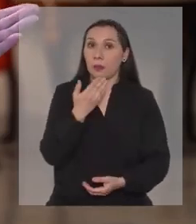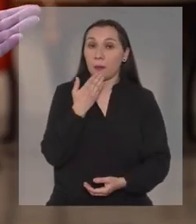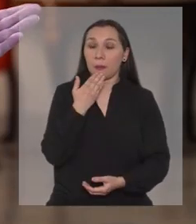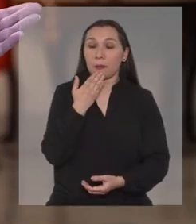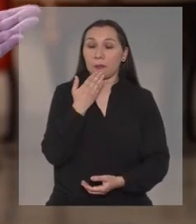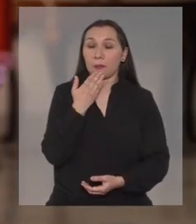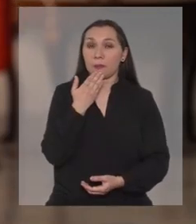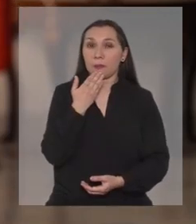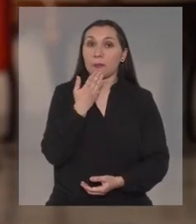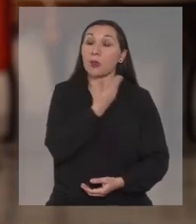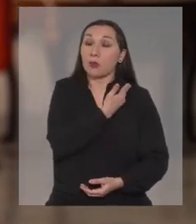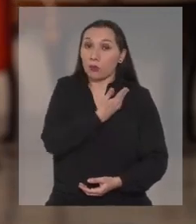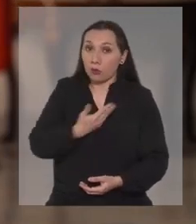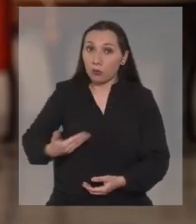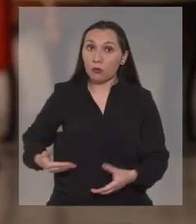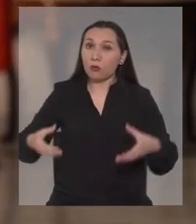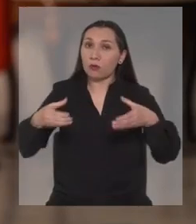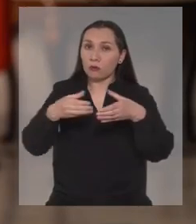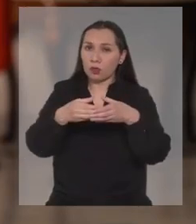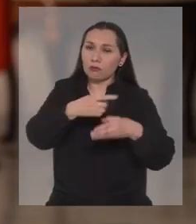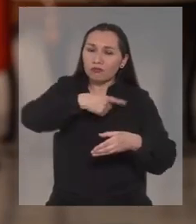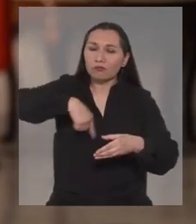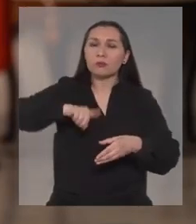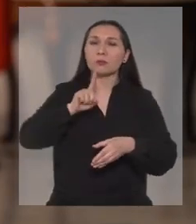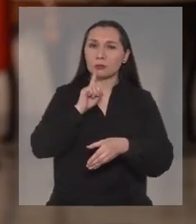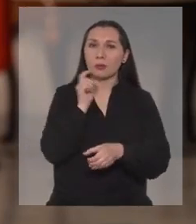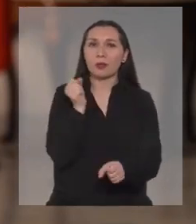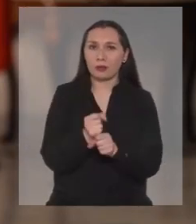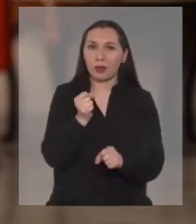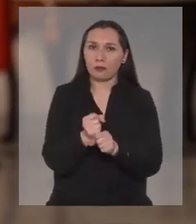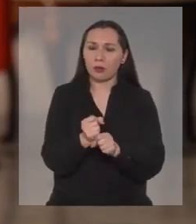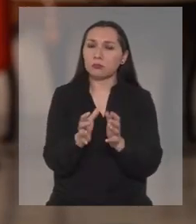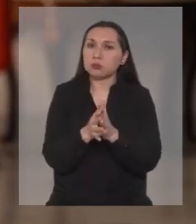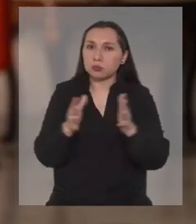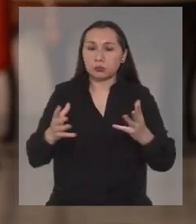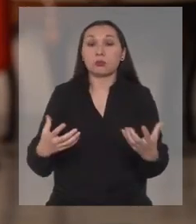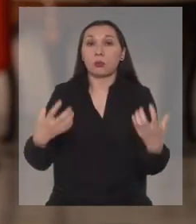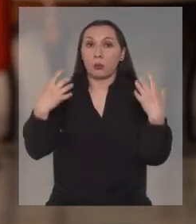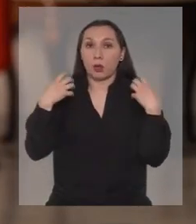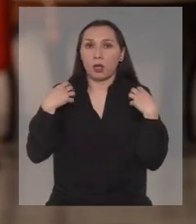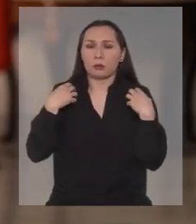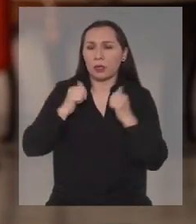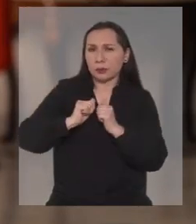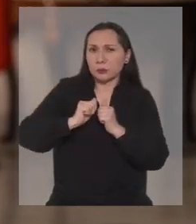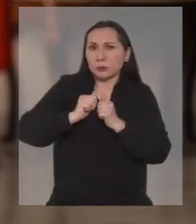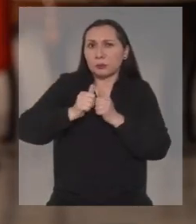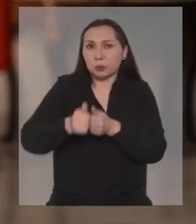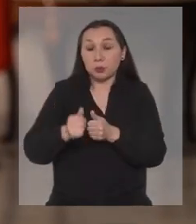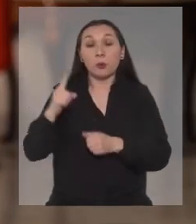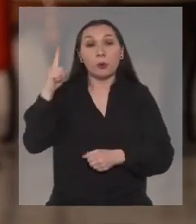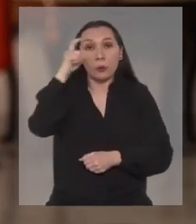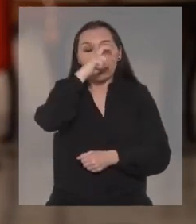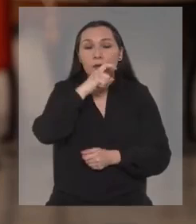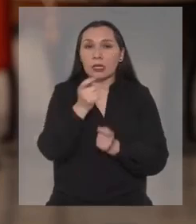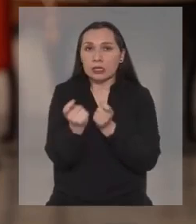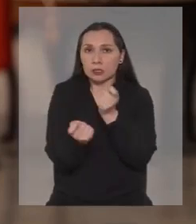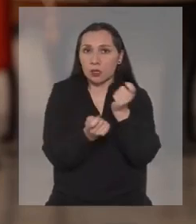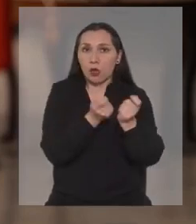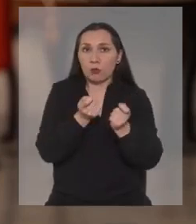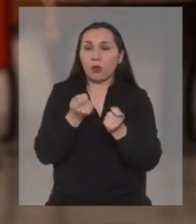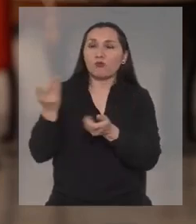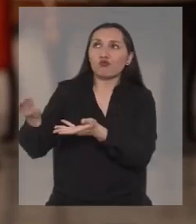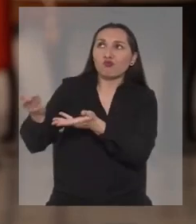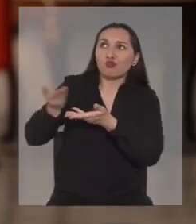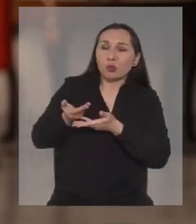también como gobierno hemos hemos estado trabajando con mucha responsabilidad para superar la compleja situación económica que